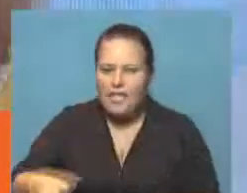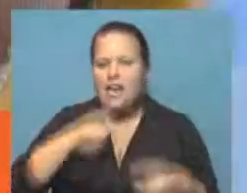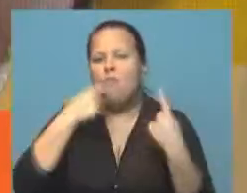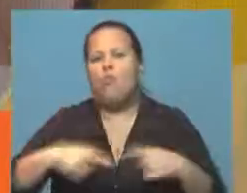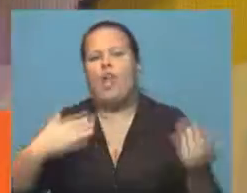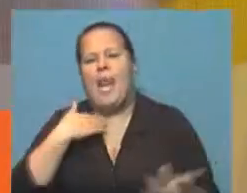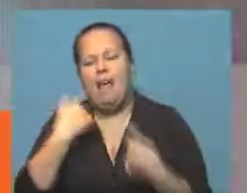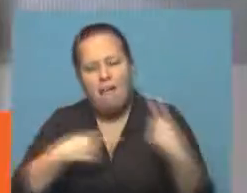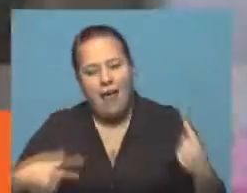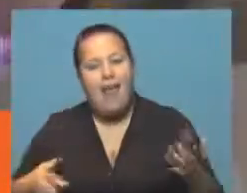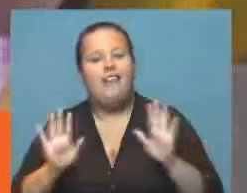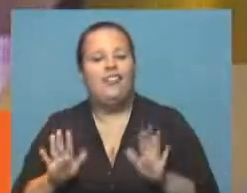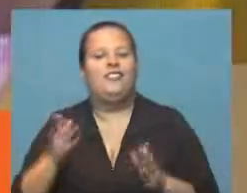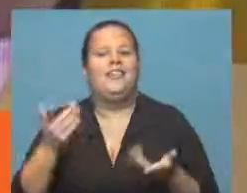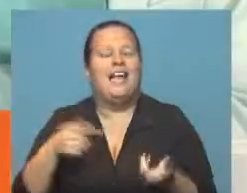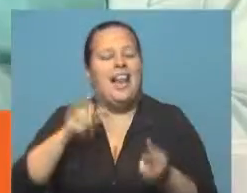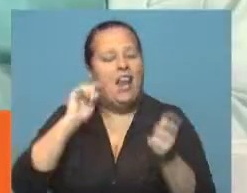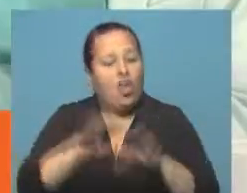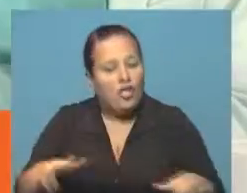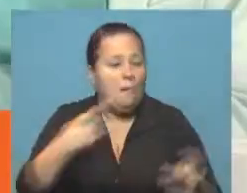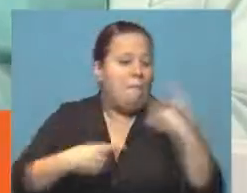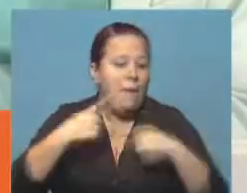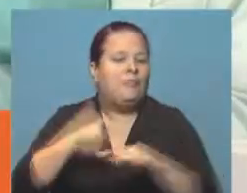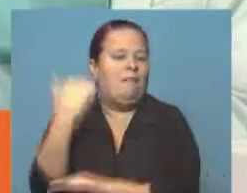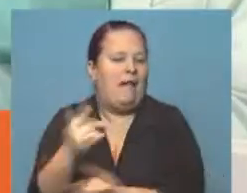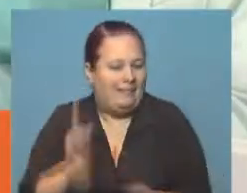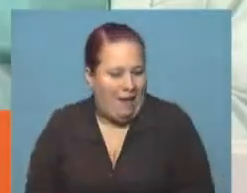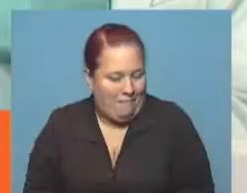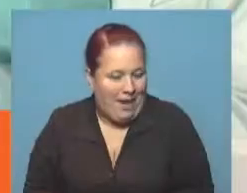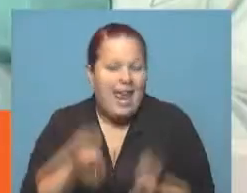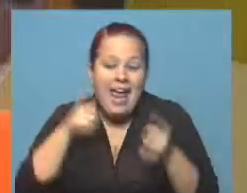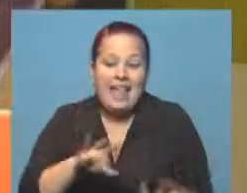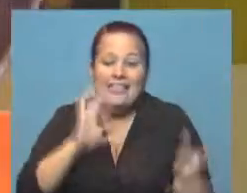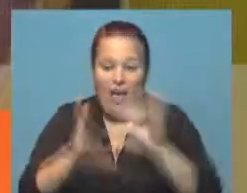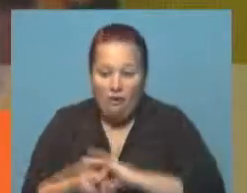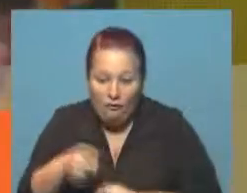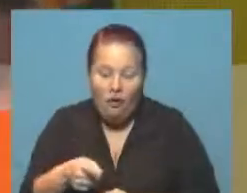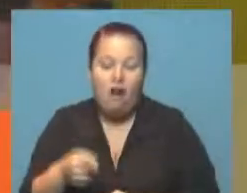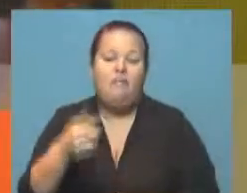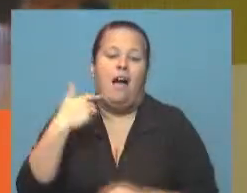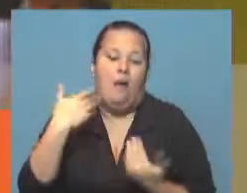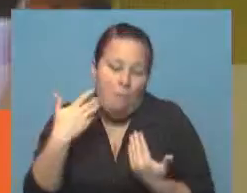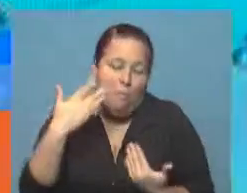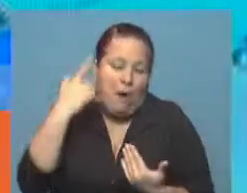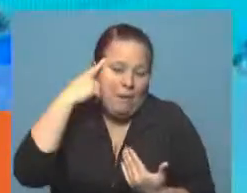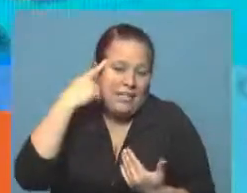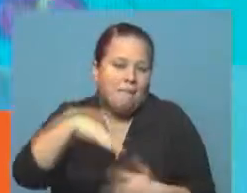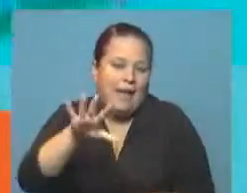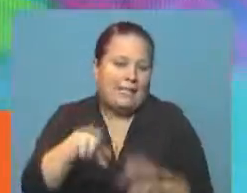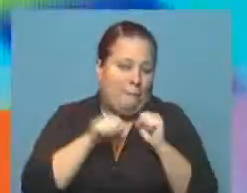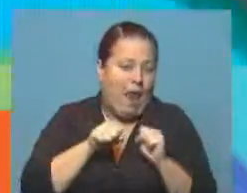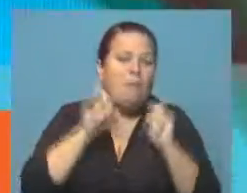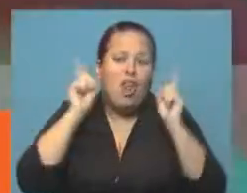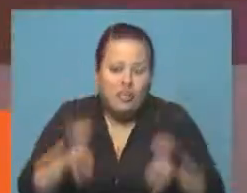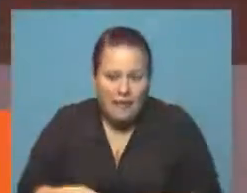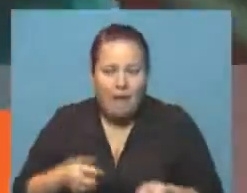de libros, etcétera. Entonces los chicos preguntan más. Desde ese punto de vista podríamos considerar que son más precoces, pero además